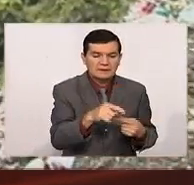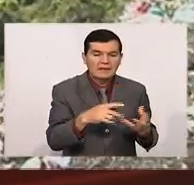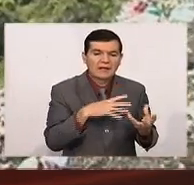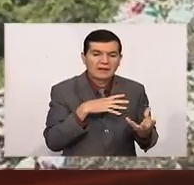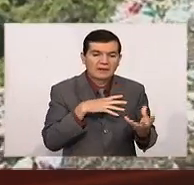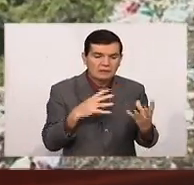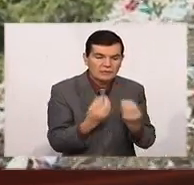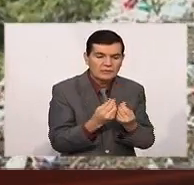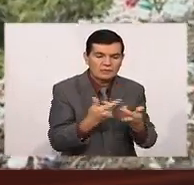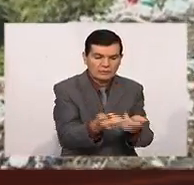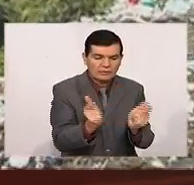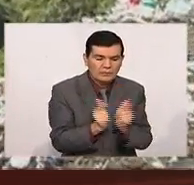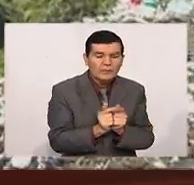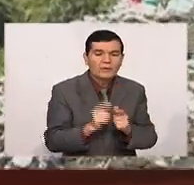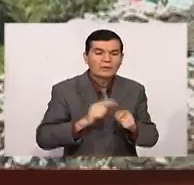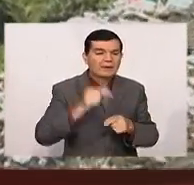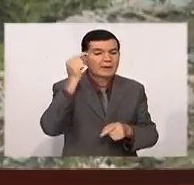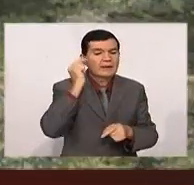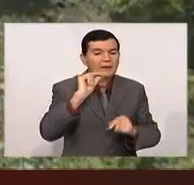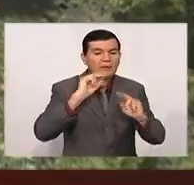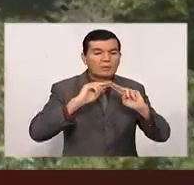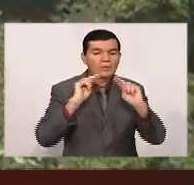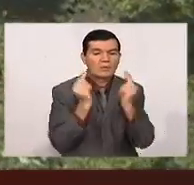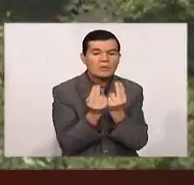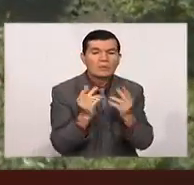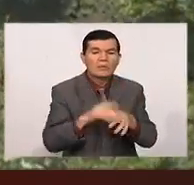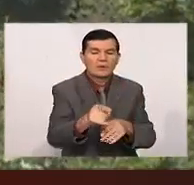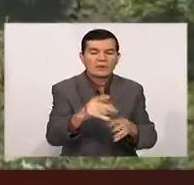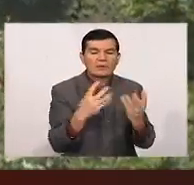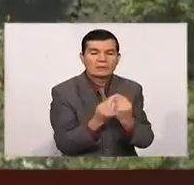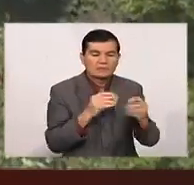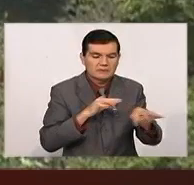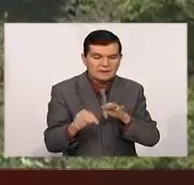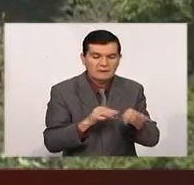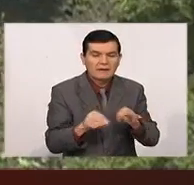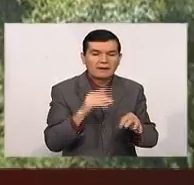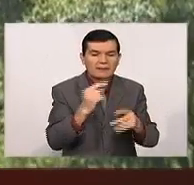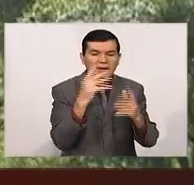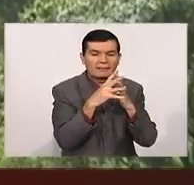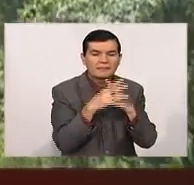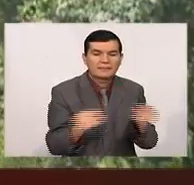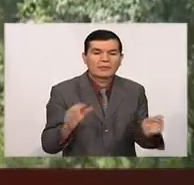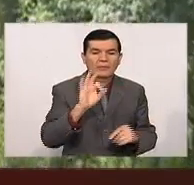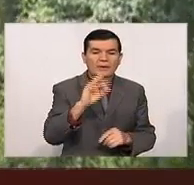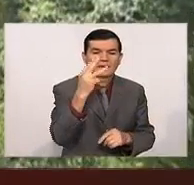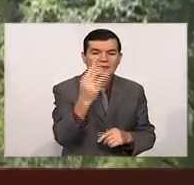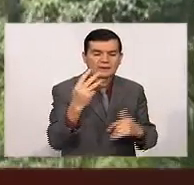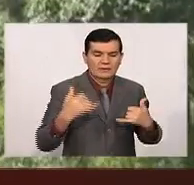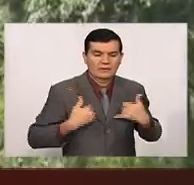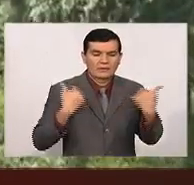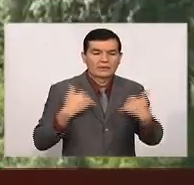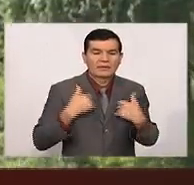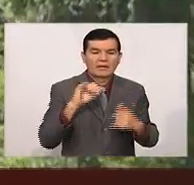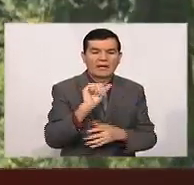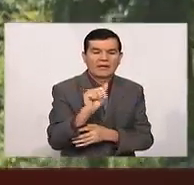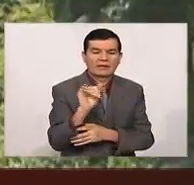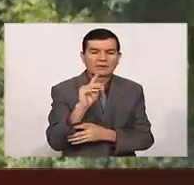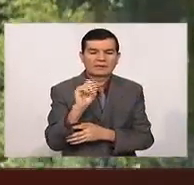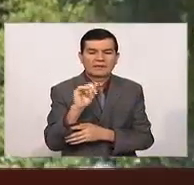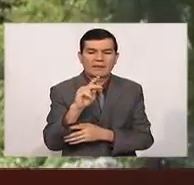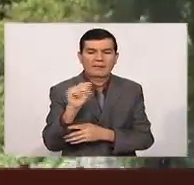presuntamente integrantes del grupo criminal Guerreros Unidos participaron activamente en la desaparición de los 43 normalistas de